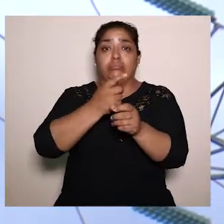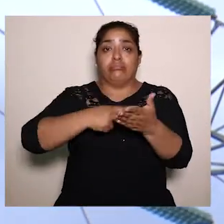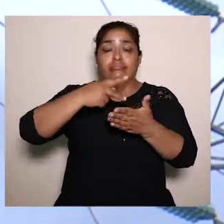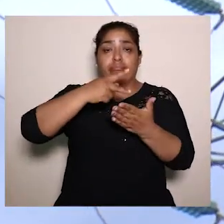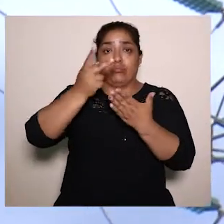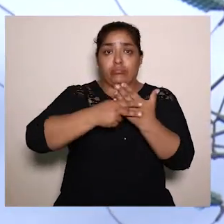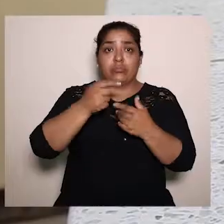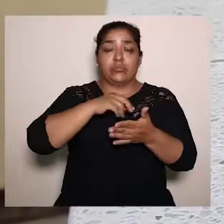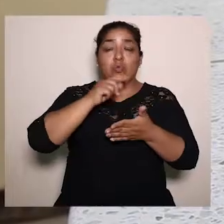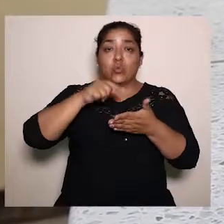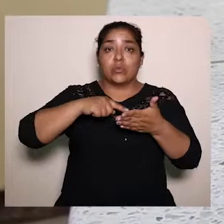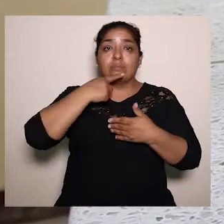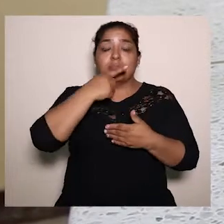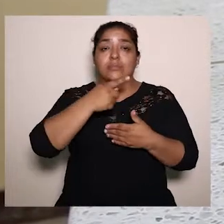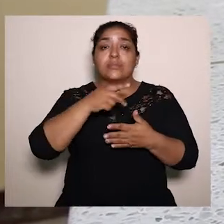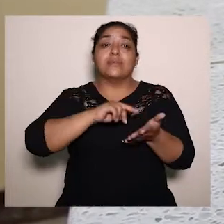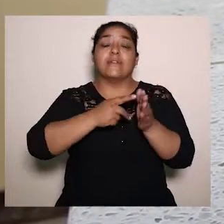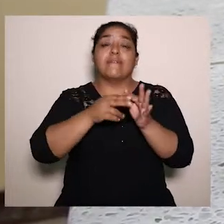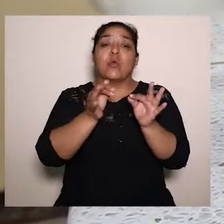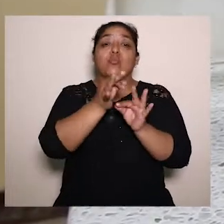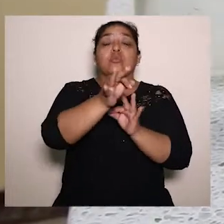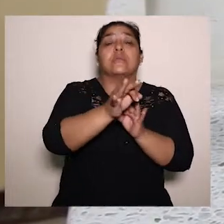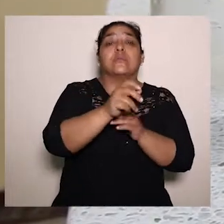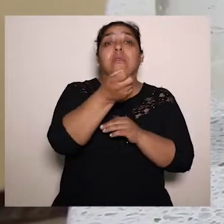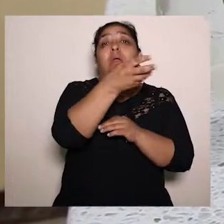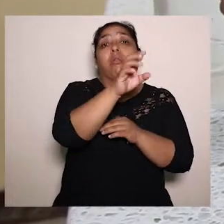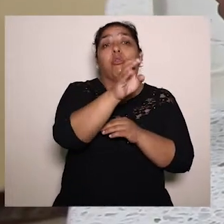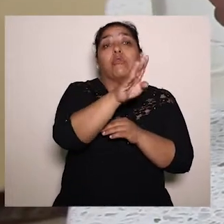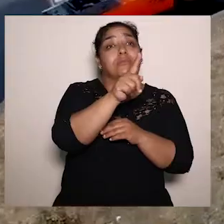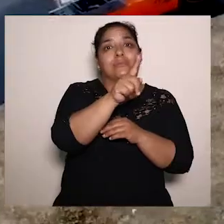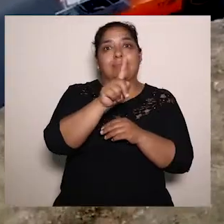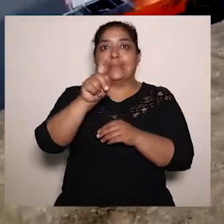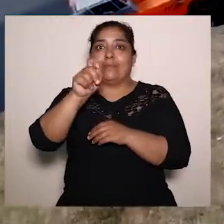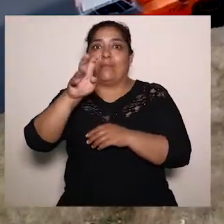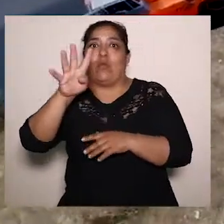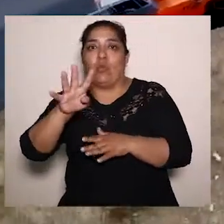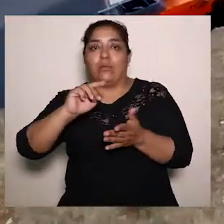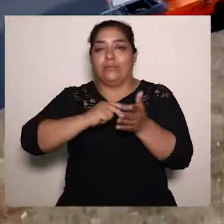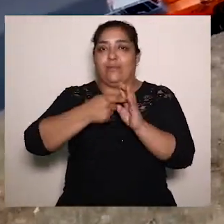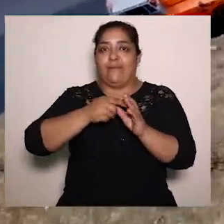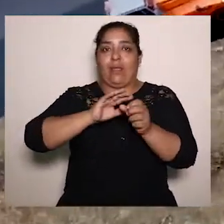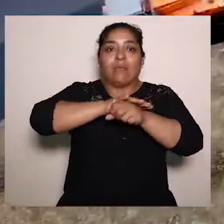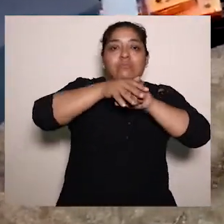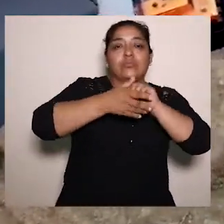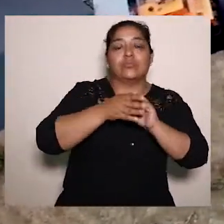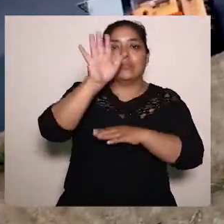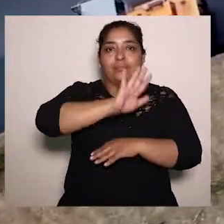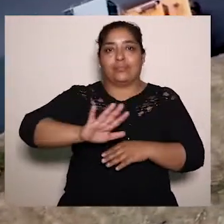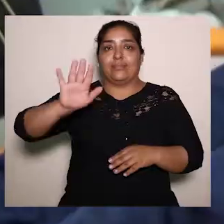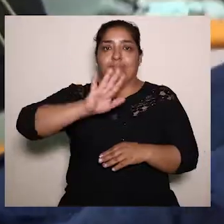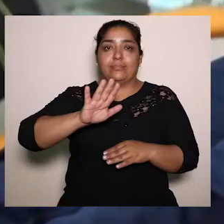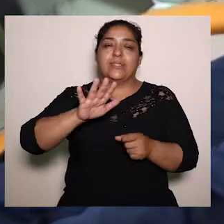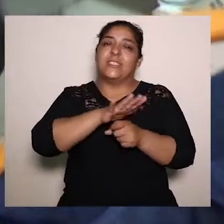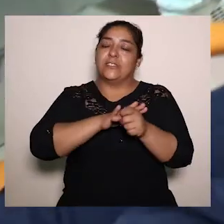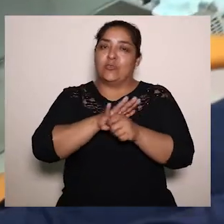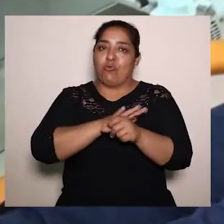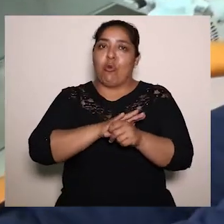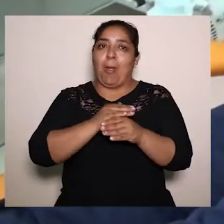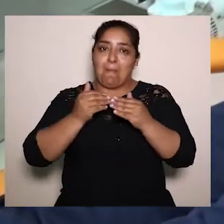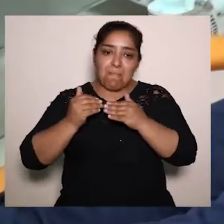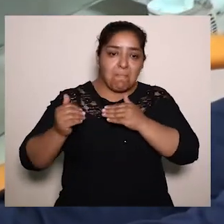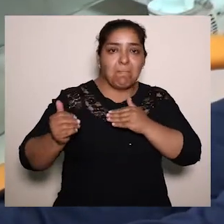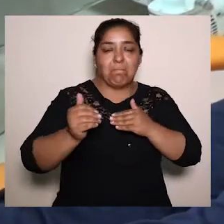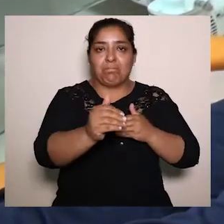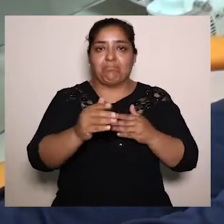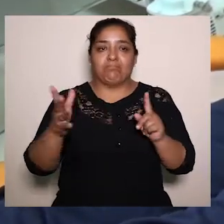permitirá que los municipios beneficiados pasen de 14 a 64 dando cobertura para todo el departamento situación que